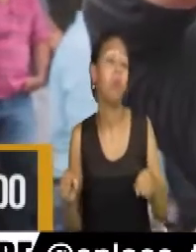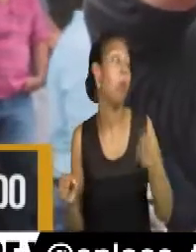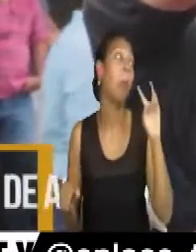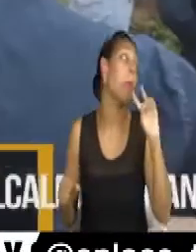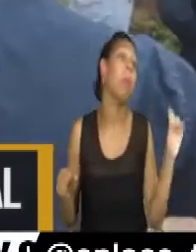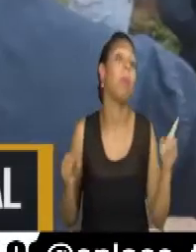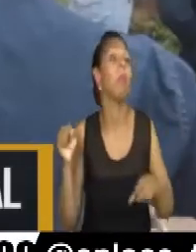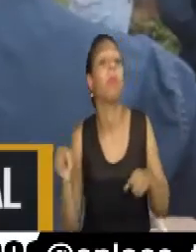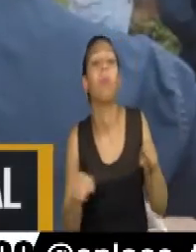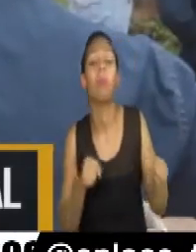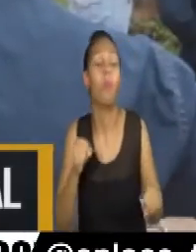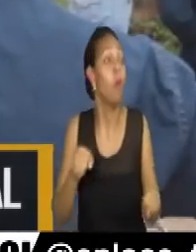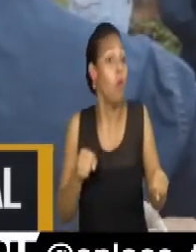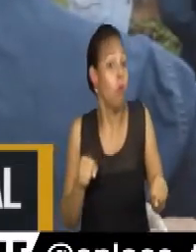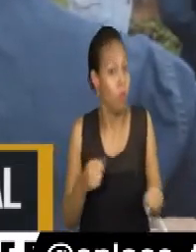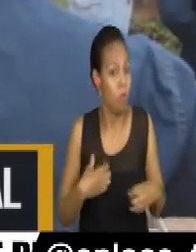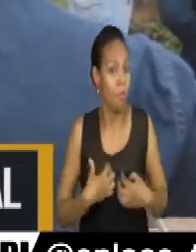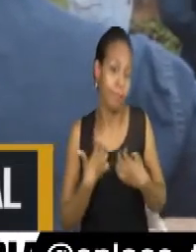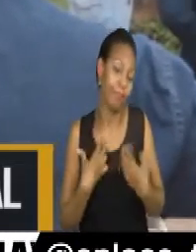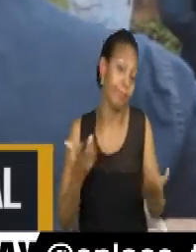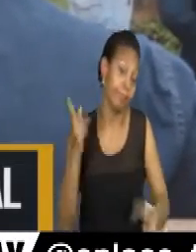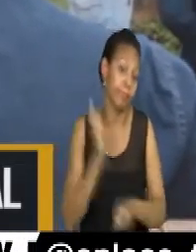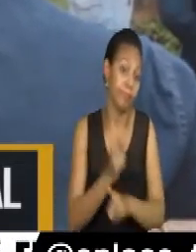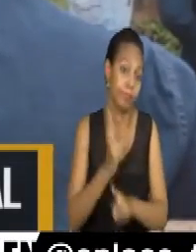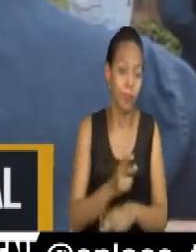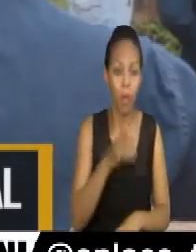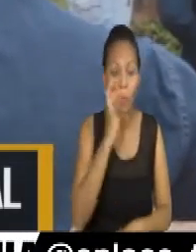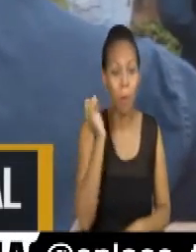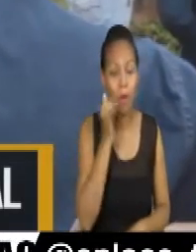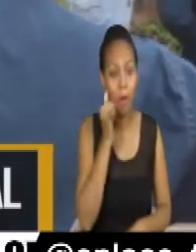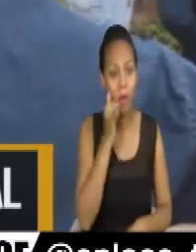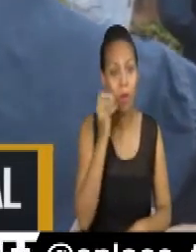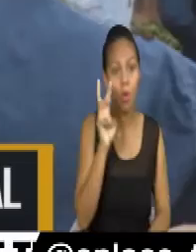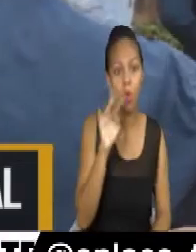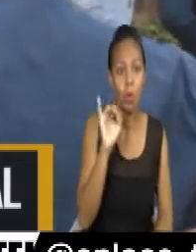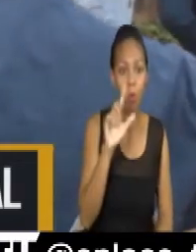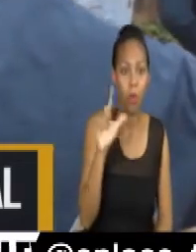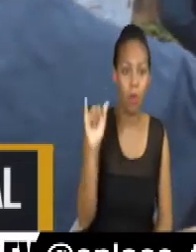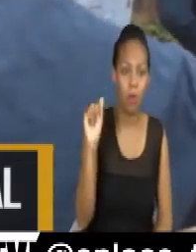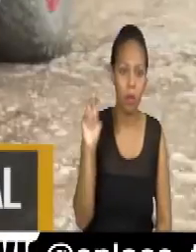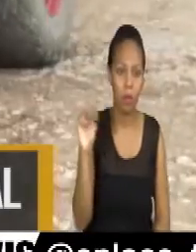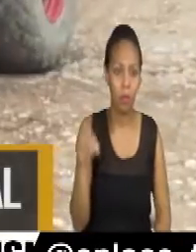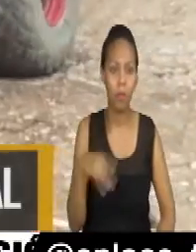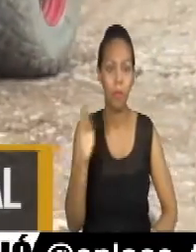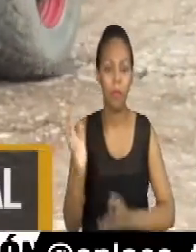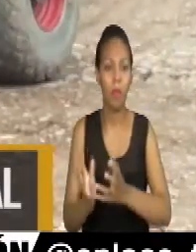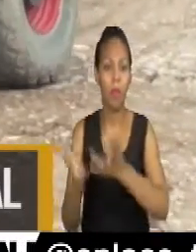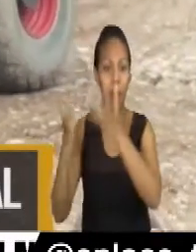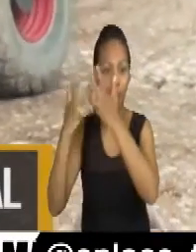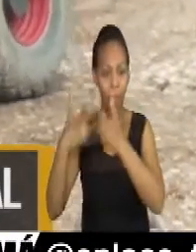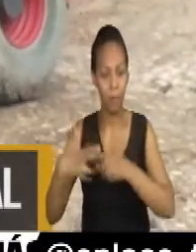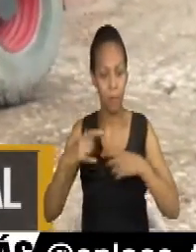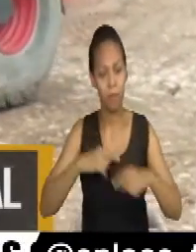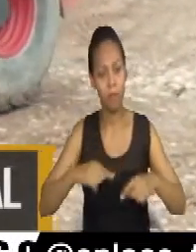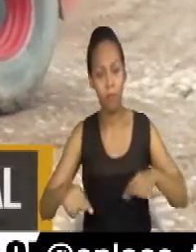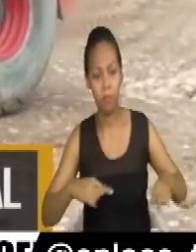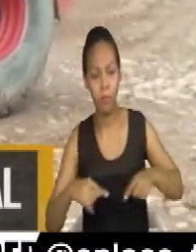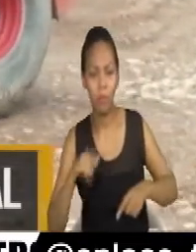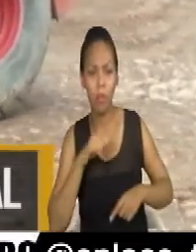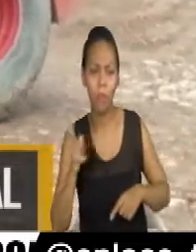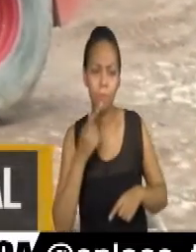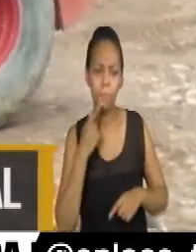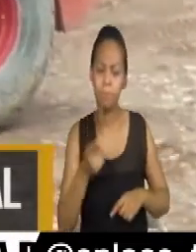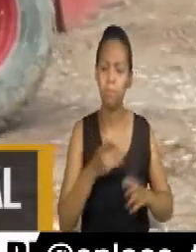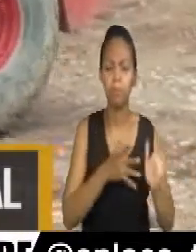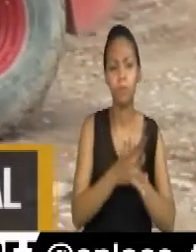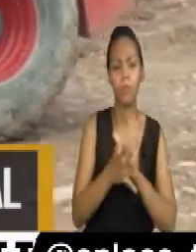genera una tractomula. Por su parte, el ingeniero William Morales, gerente de producción de la refinería de Barranca Bermeja, especificó los trabajos que se realizan en